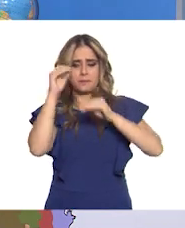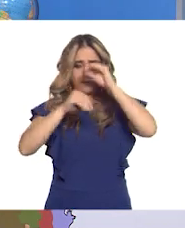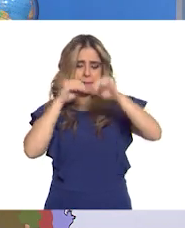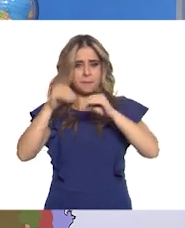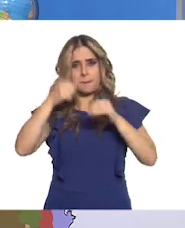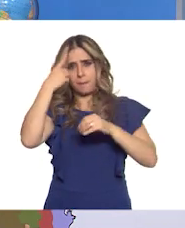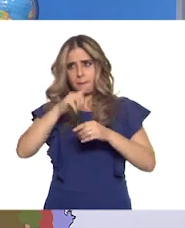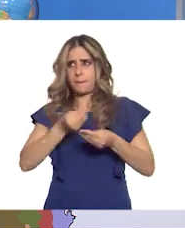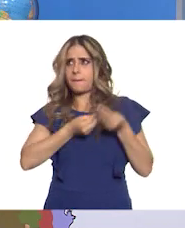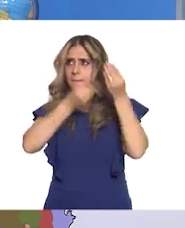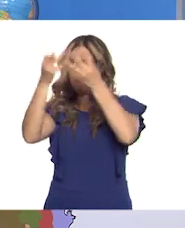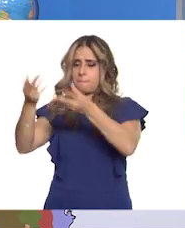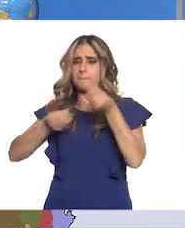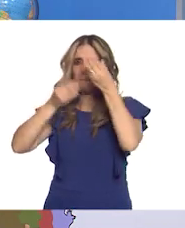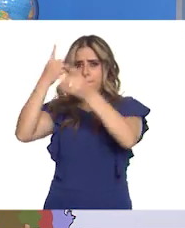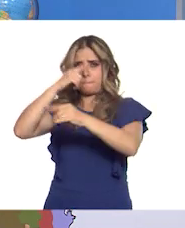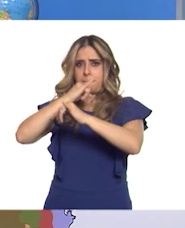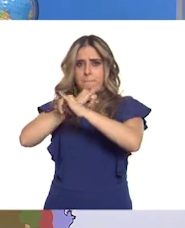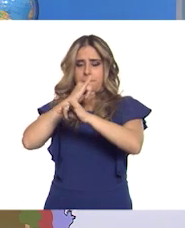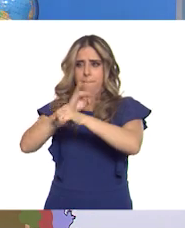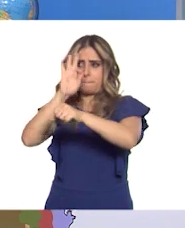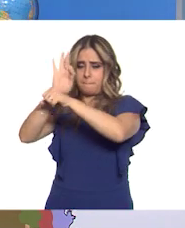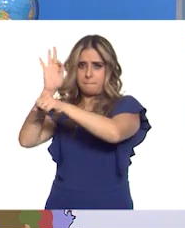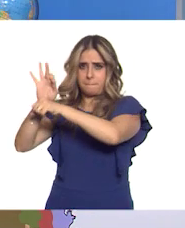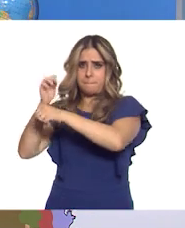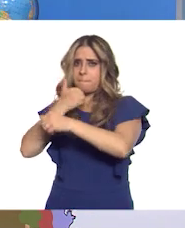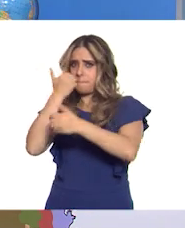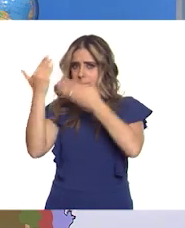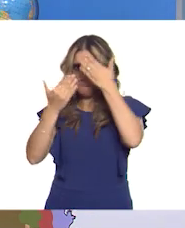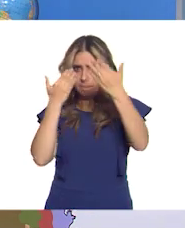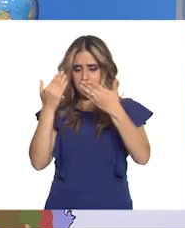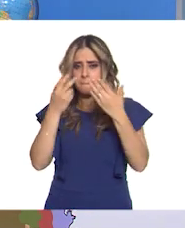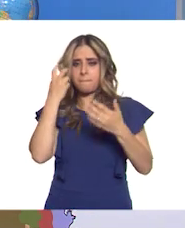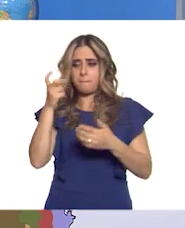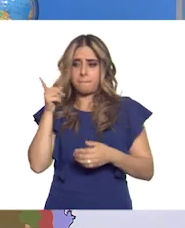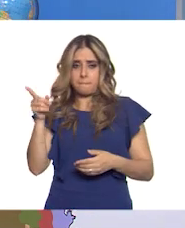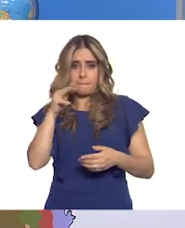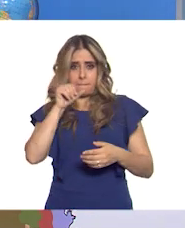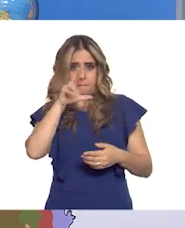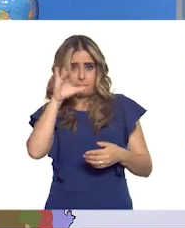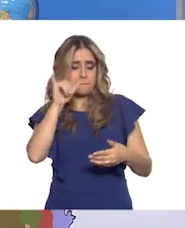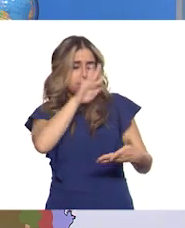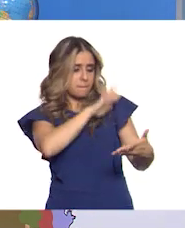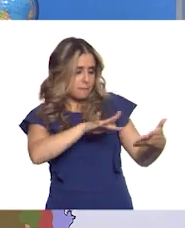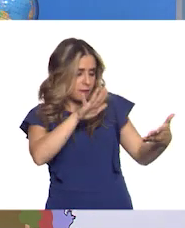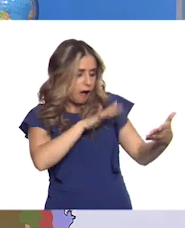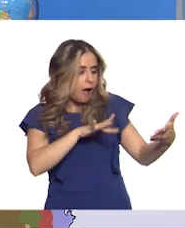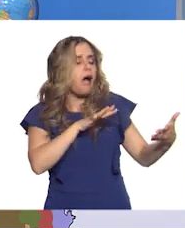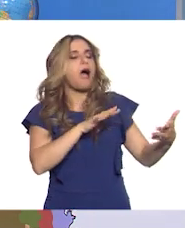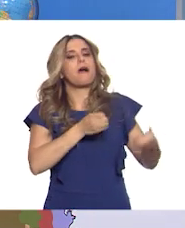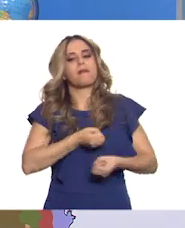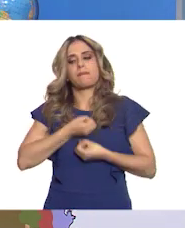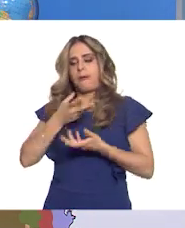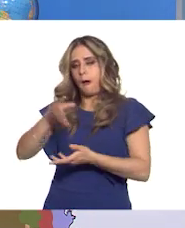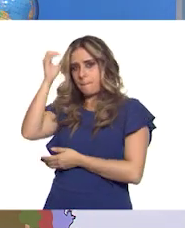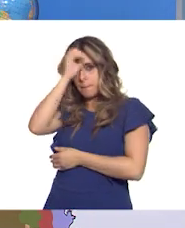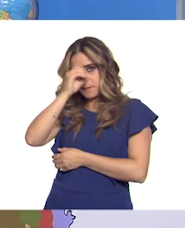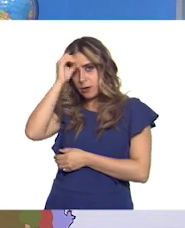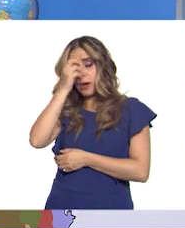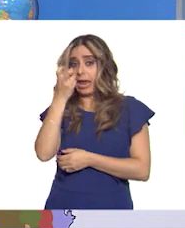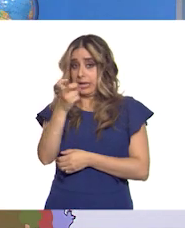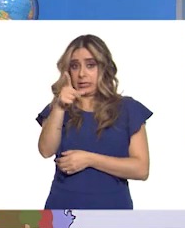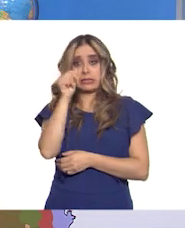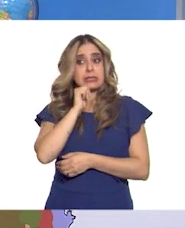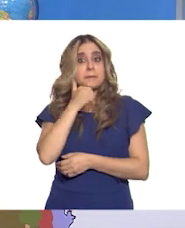situación, es que ella redactó su opinión. Entonces, hace un momento María les recomendó precisamente eso, buscar información